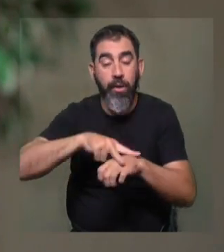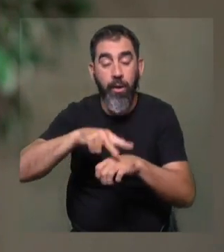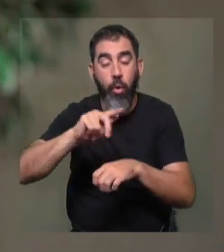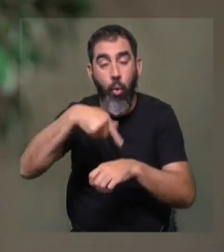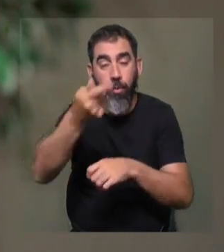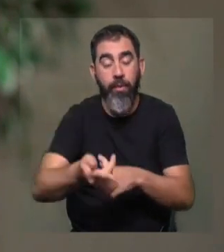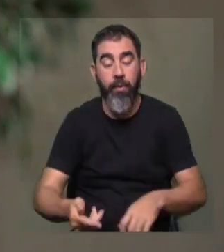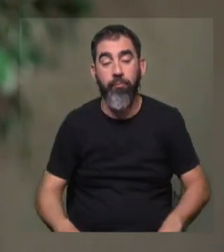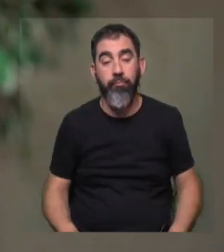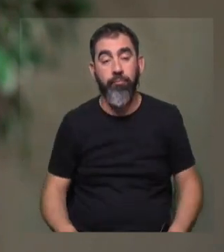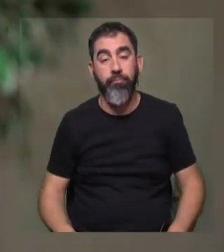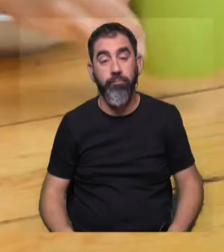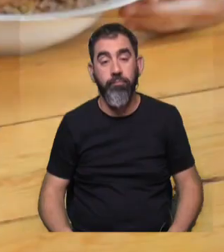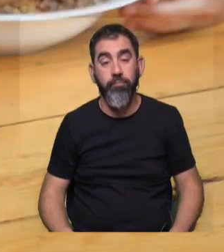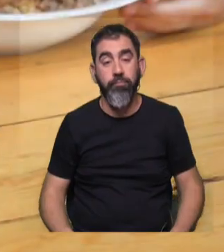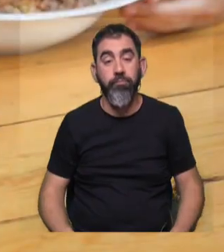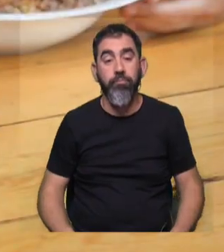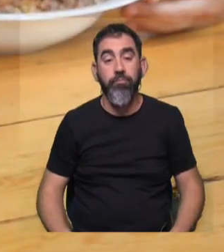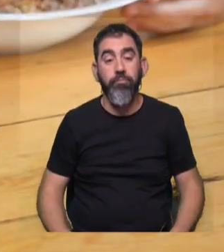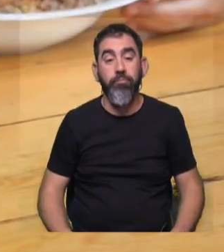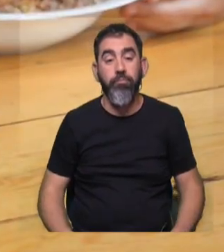hacer ese abordaje de la educación alimentaria también.